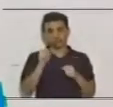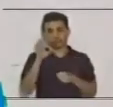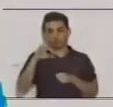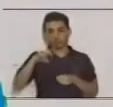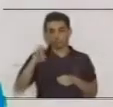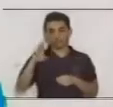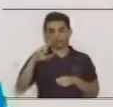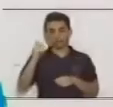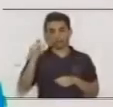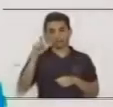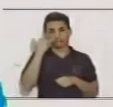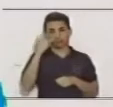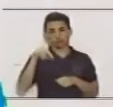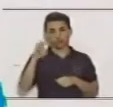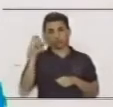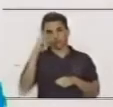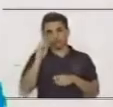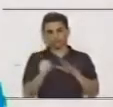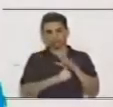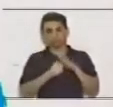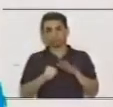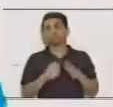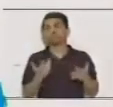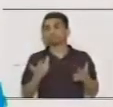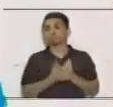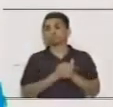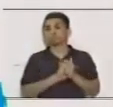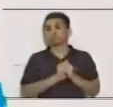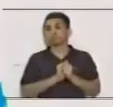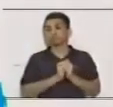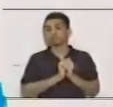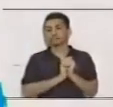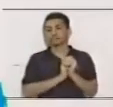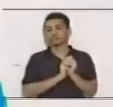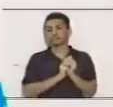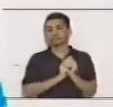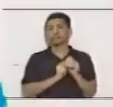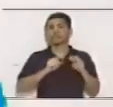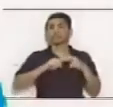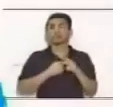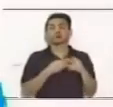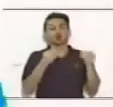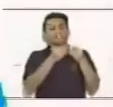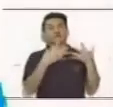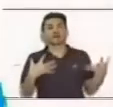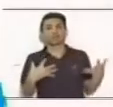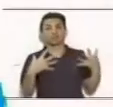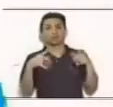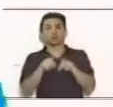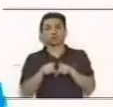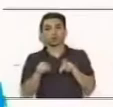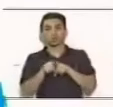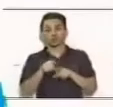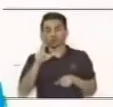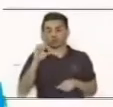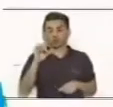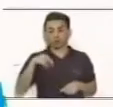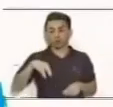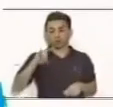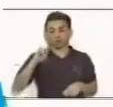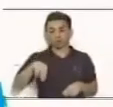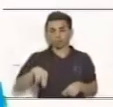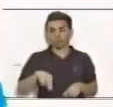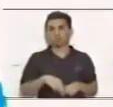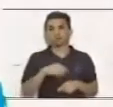ellas. Empezamos trabajando factor común, ¿sí? ¿Se recuerdan de